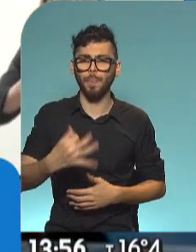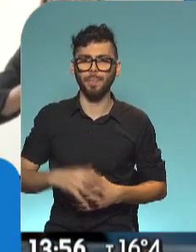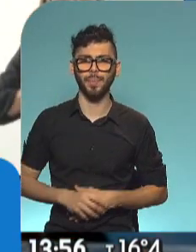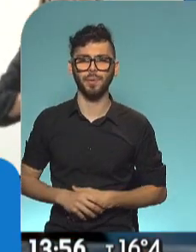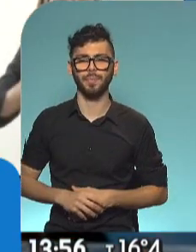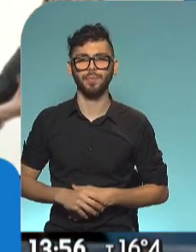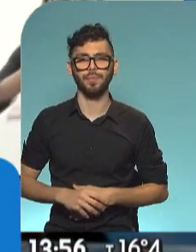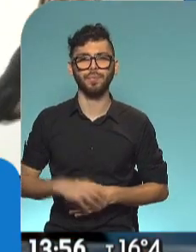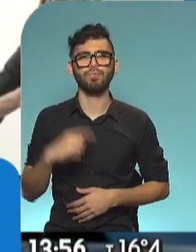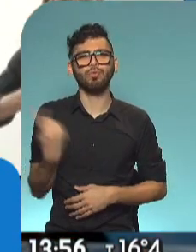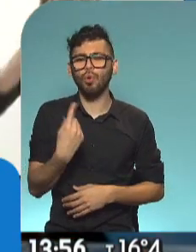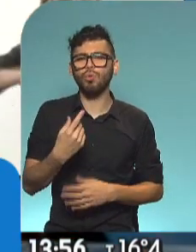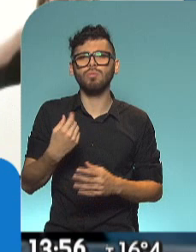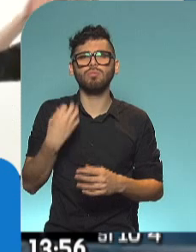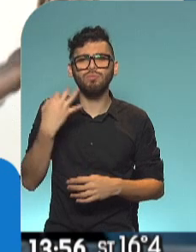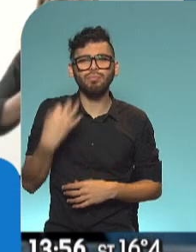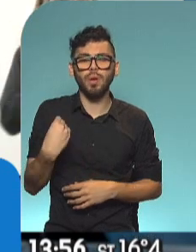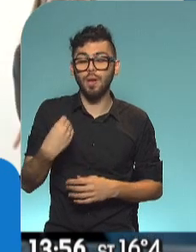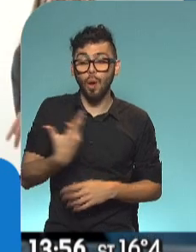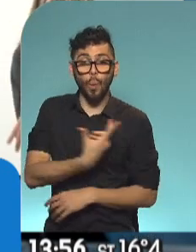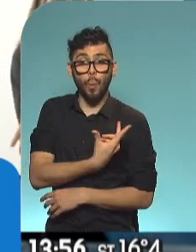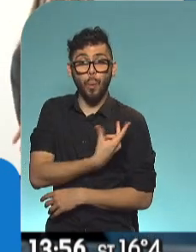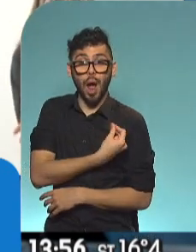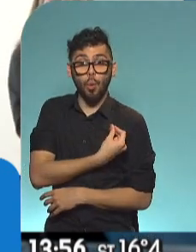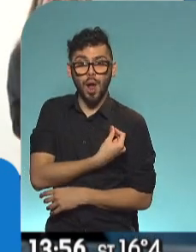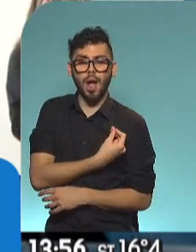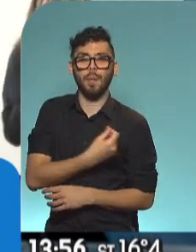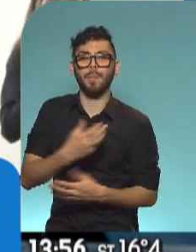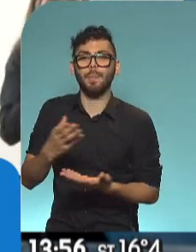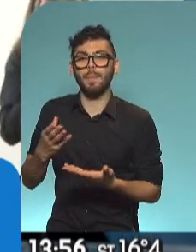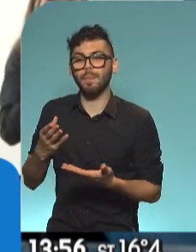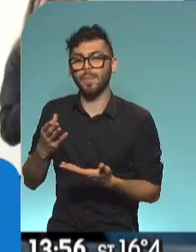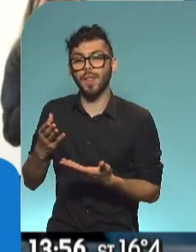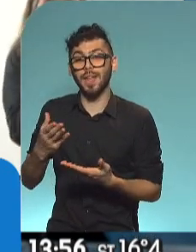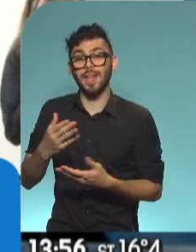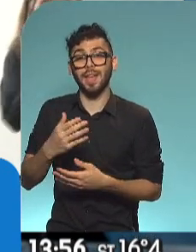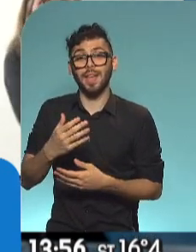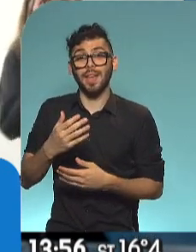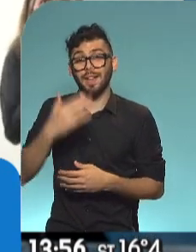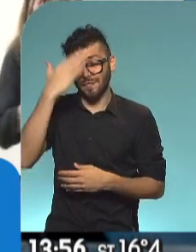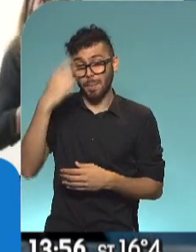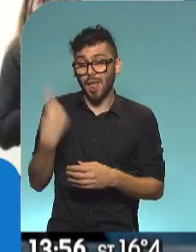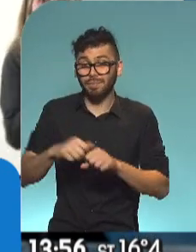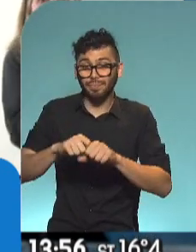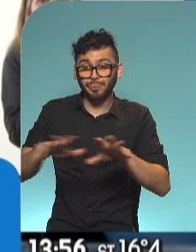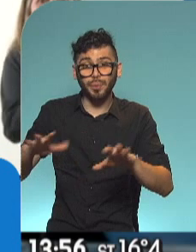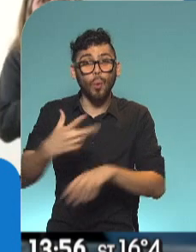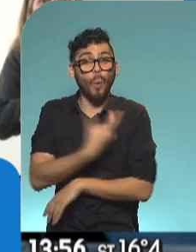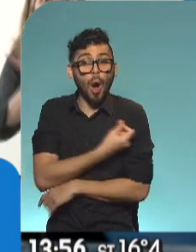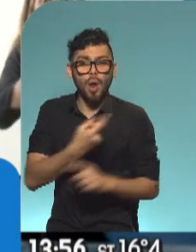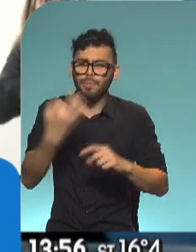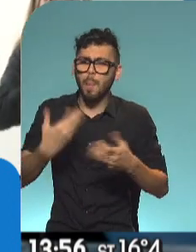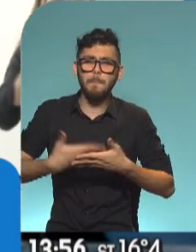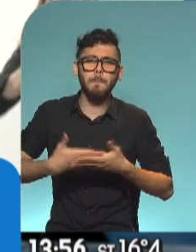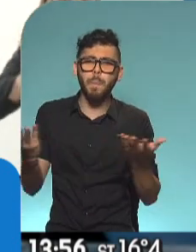la vacuna que se produzca para prevenir la enfermedad que hoy padecemos tiene que ser un bien público